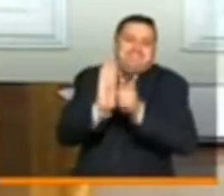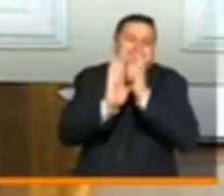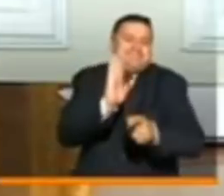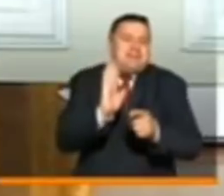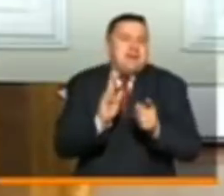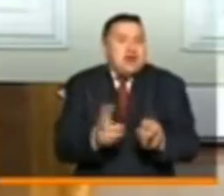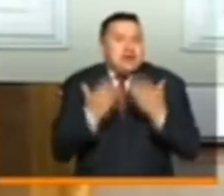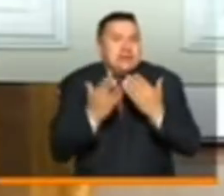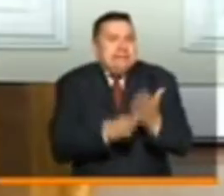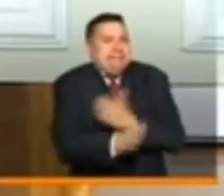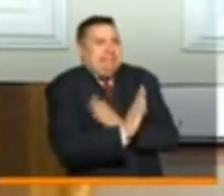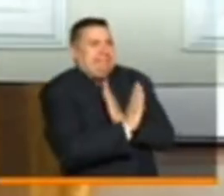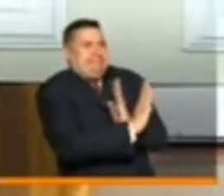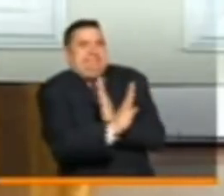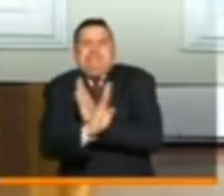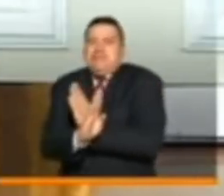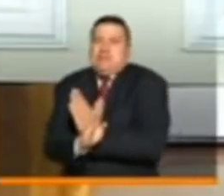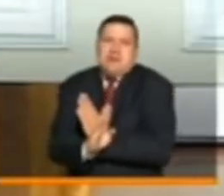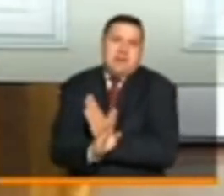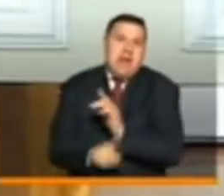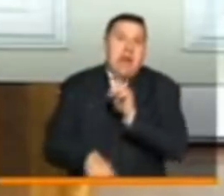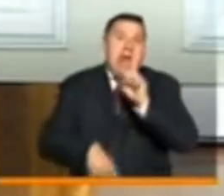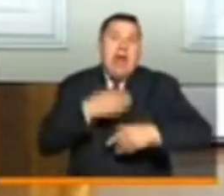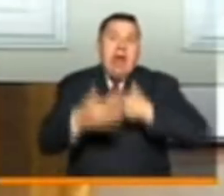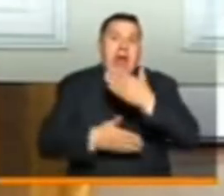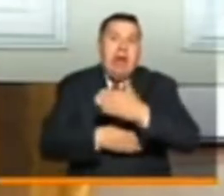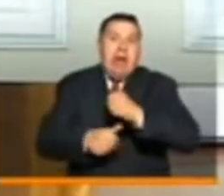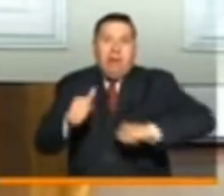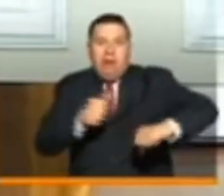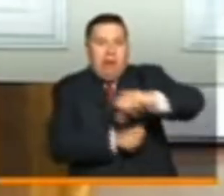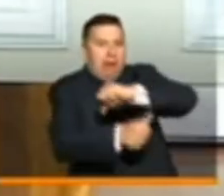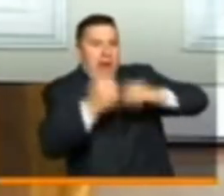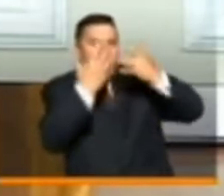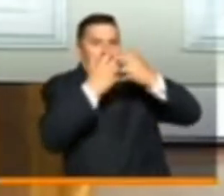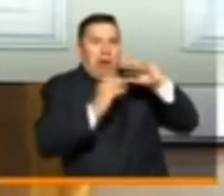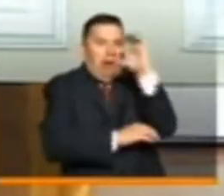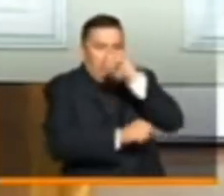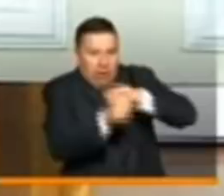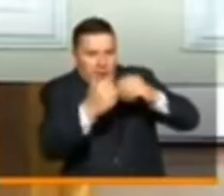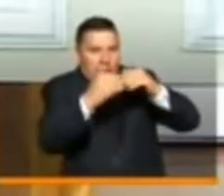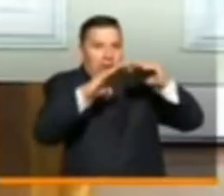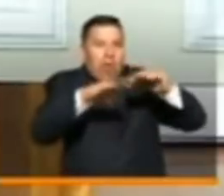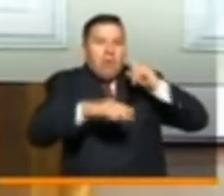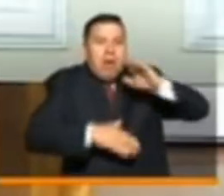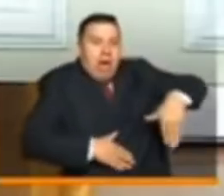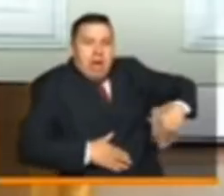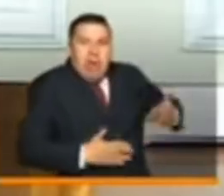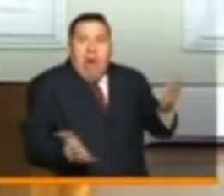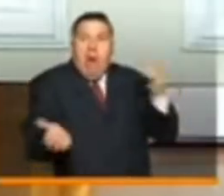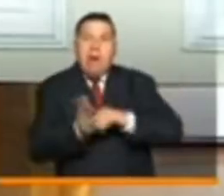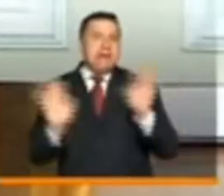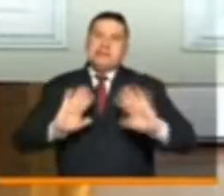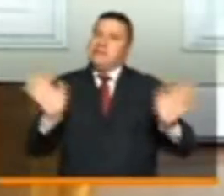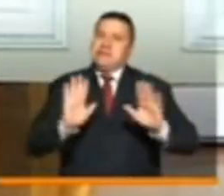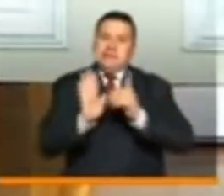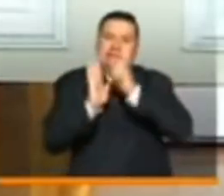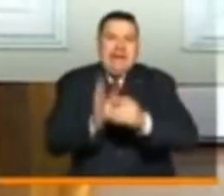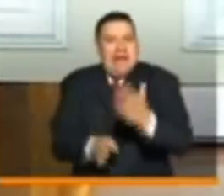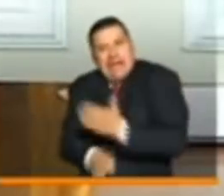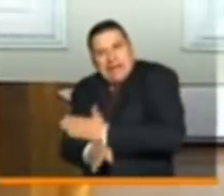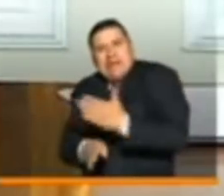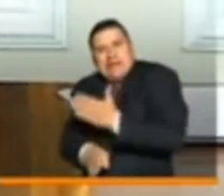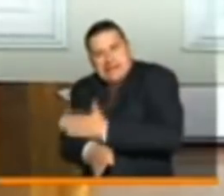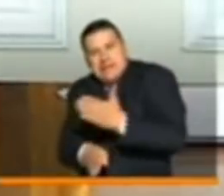nos permiten también no sacrificar avances en la reactivación del país pero tomar medidas que nos permitan